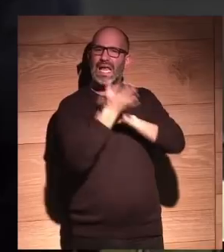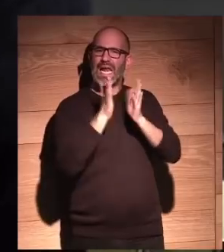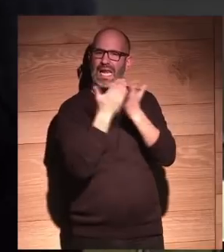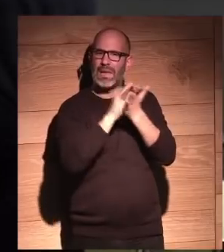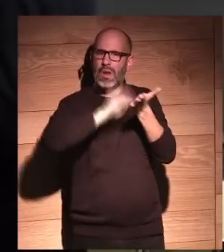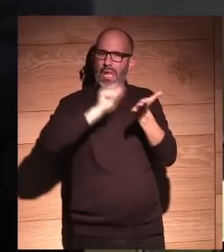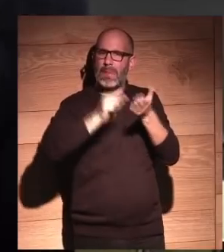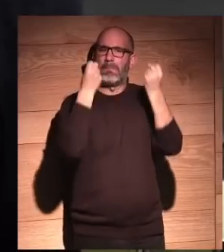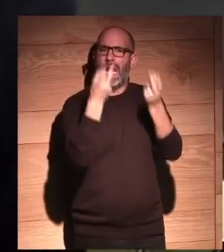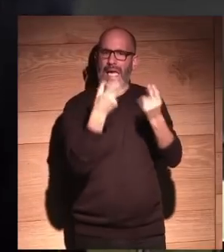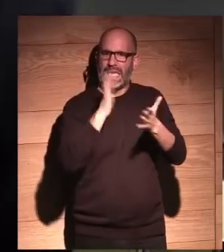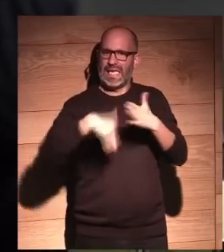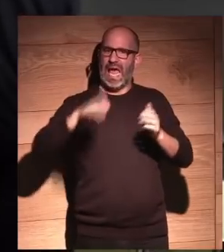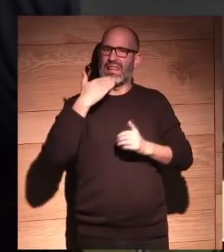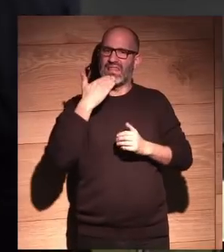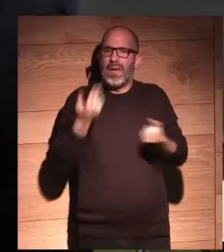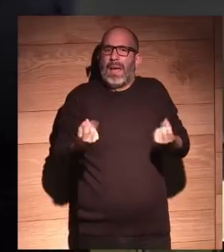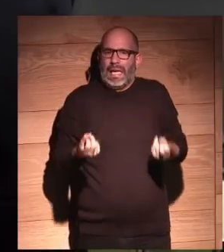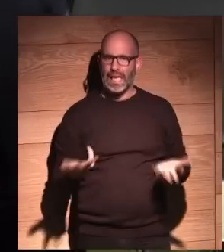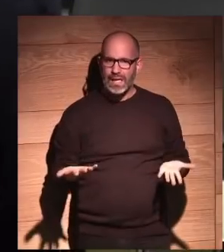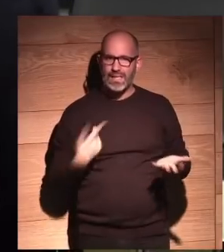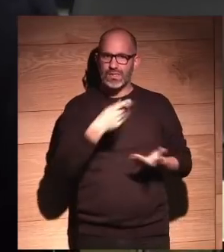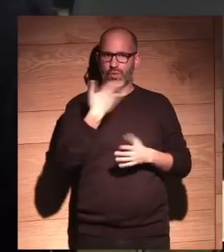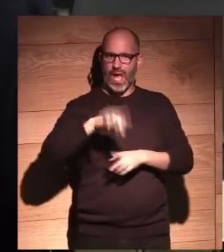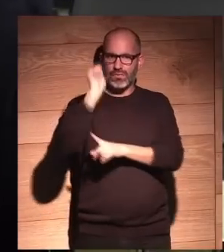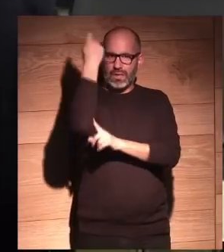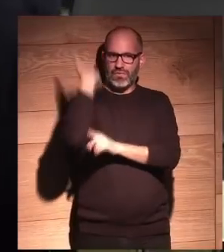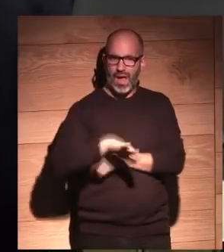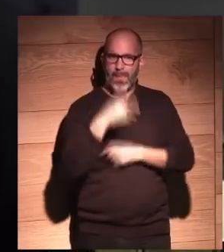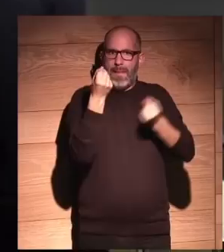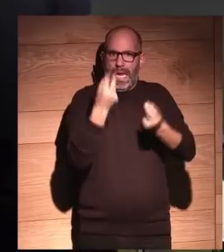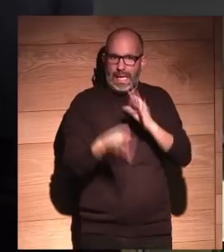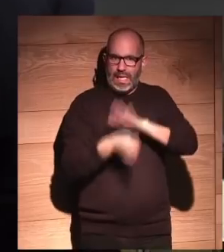Ninguna, la verdad. Quiero decir, ya tu edad provecta. Ninguna. Si tú ya has triunfado, quiero decir. Pero